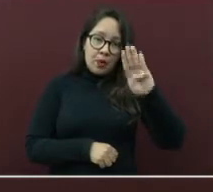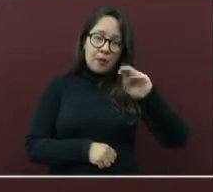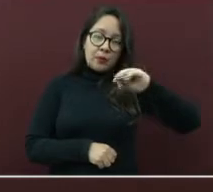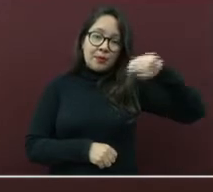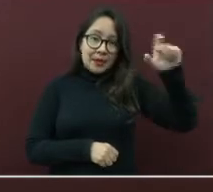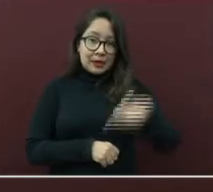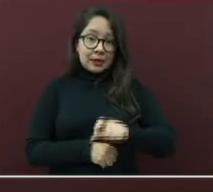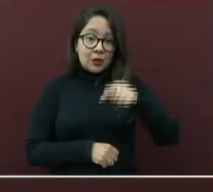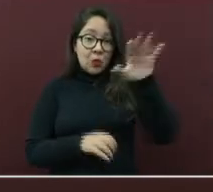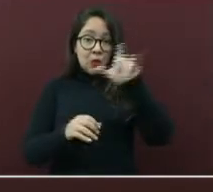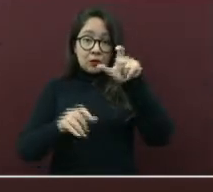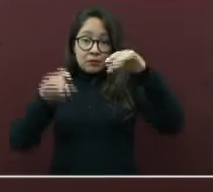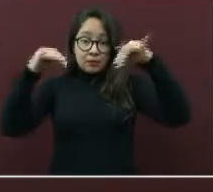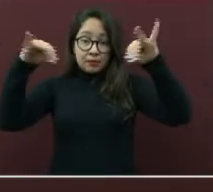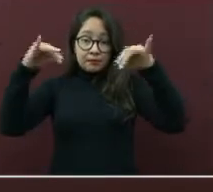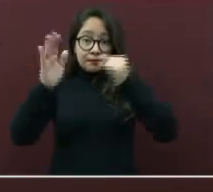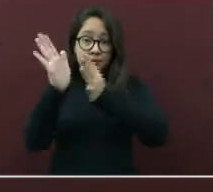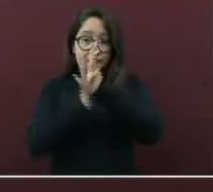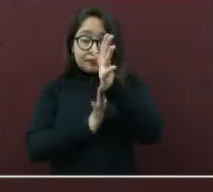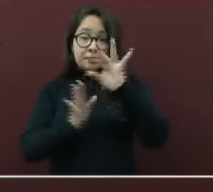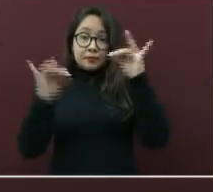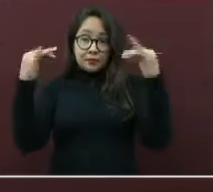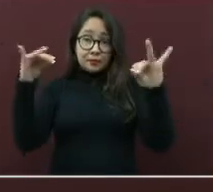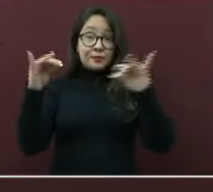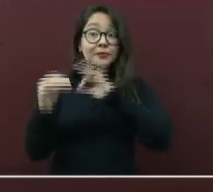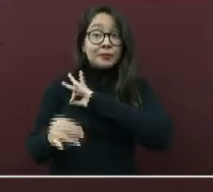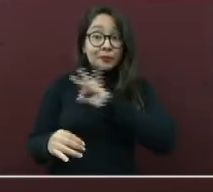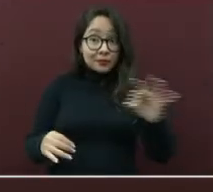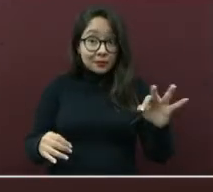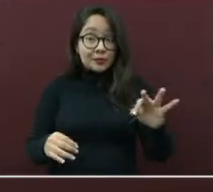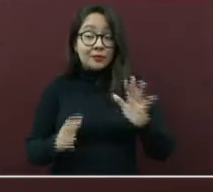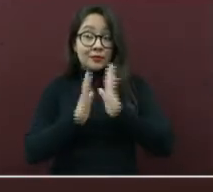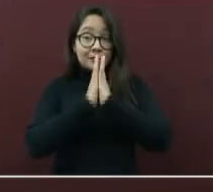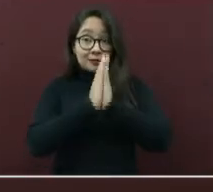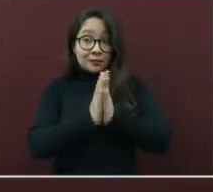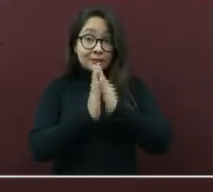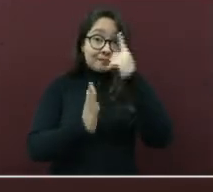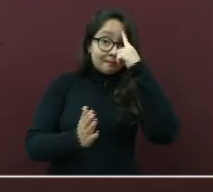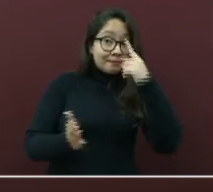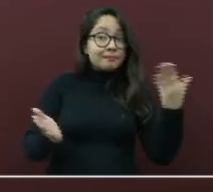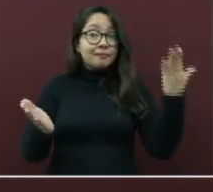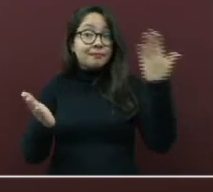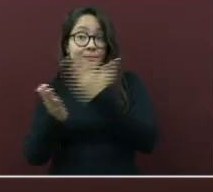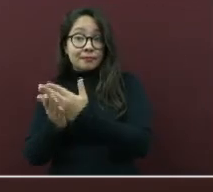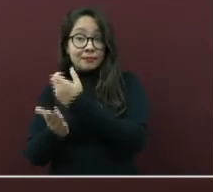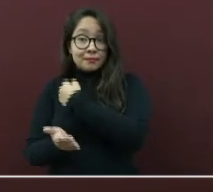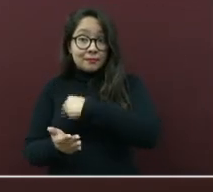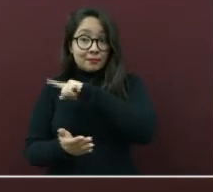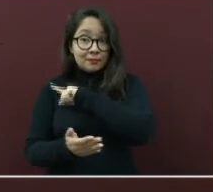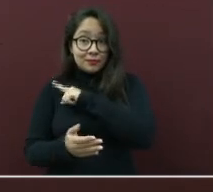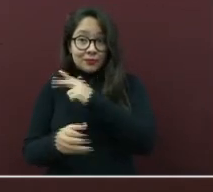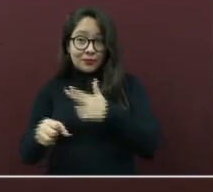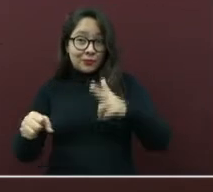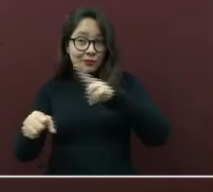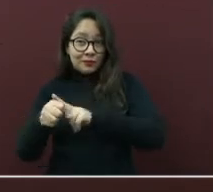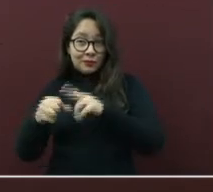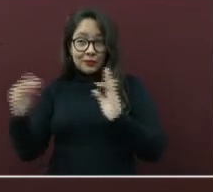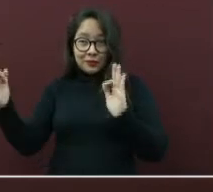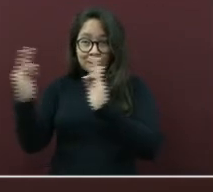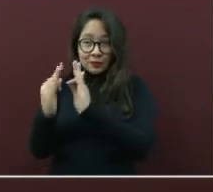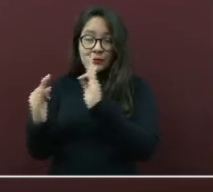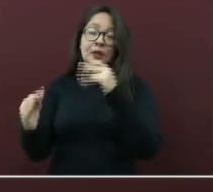hoja de registro la impriman y acudan a la unidad de salud que le corresponde